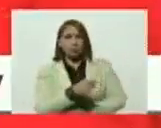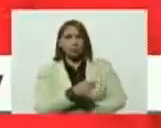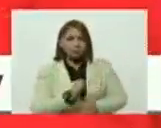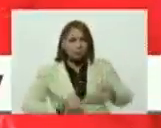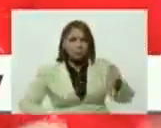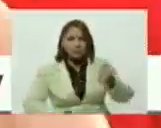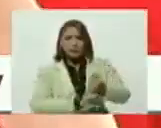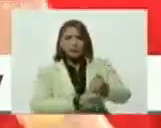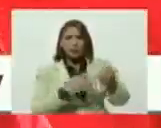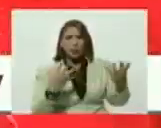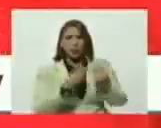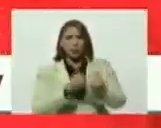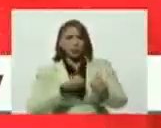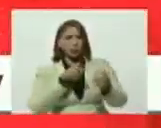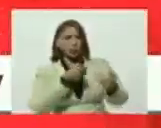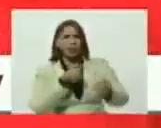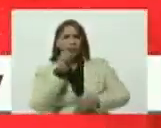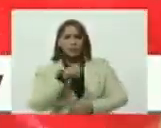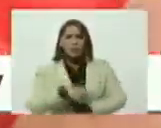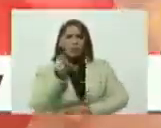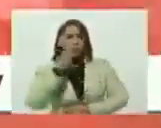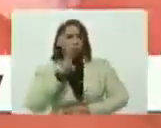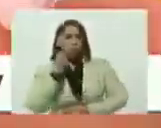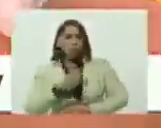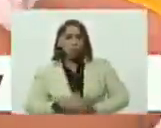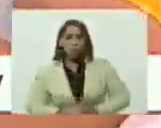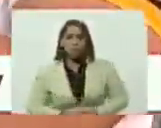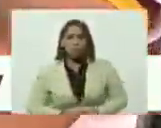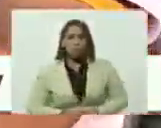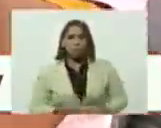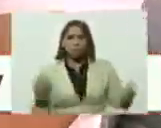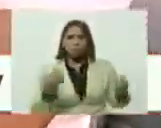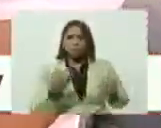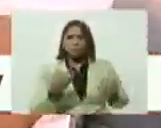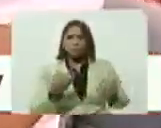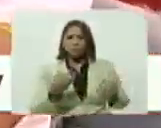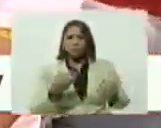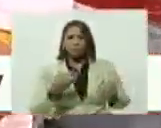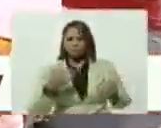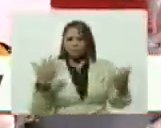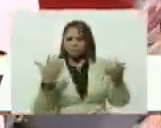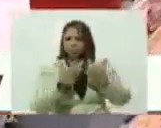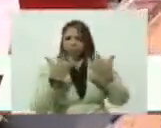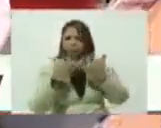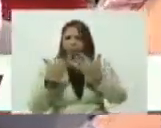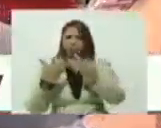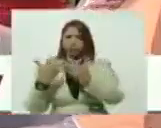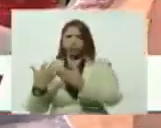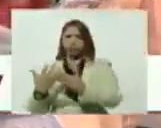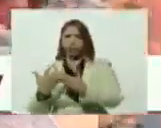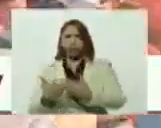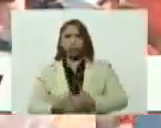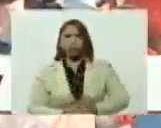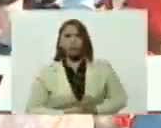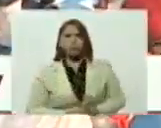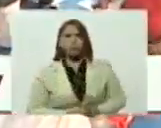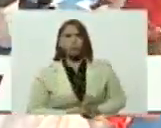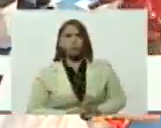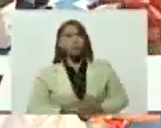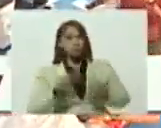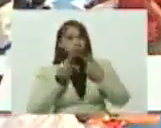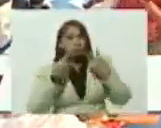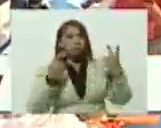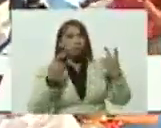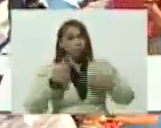siempre, presidente. Cuente con esta juventud que estará siempre en la primera línea de combate, en la primera línea de batalla, para decir